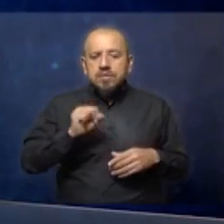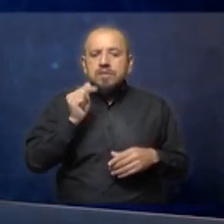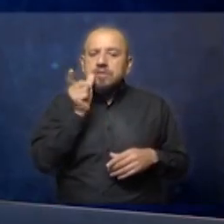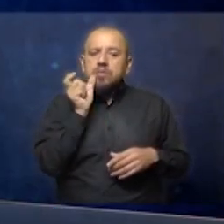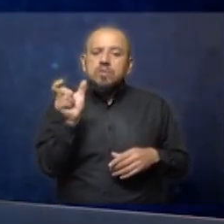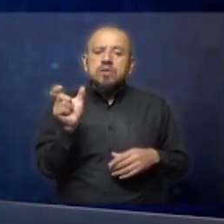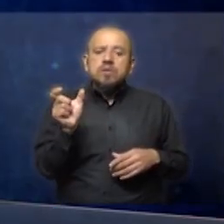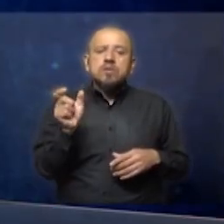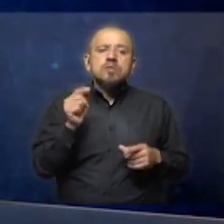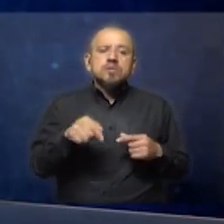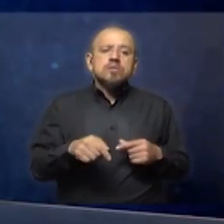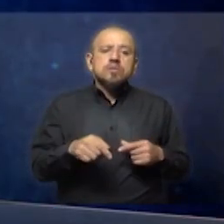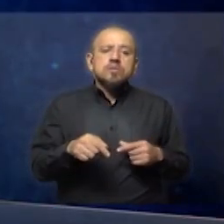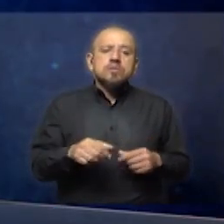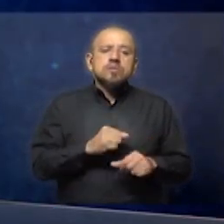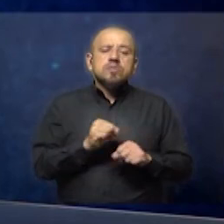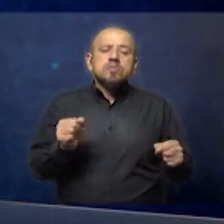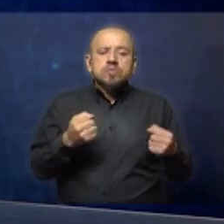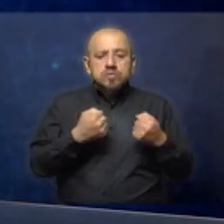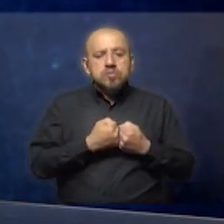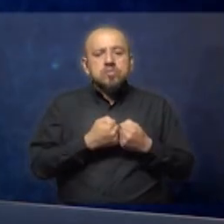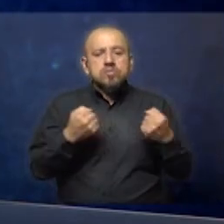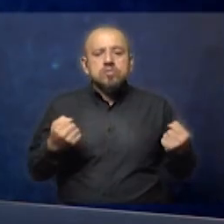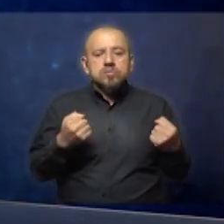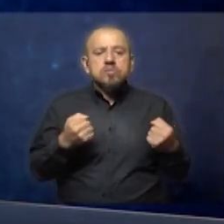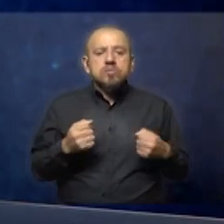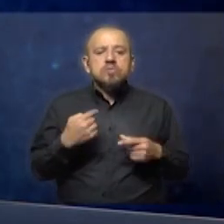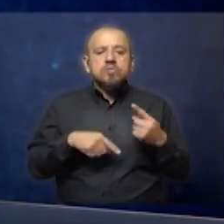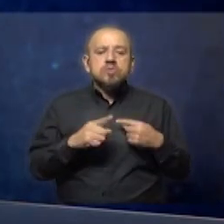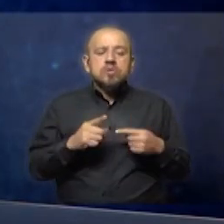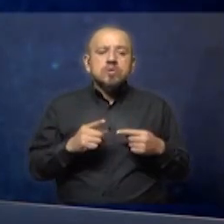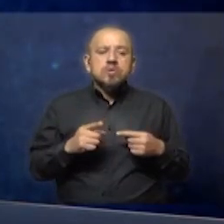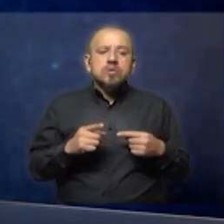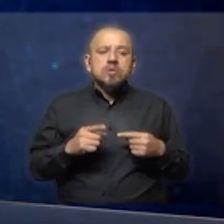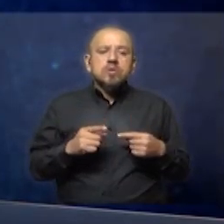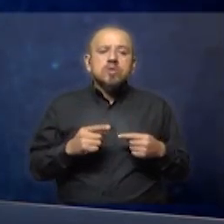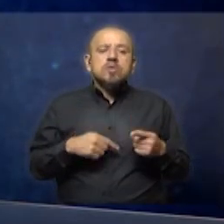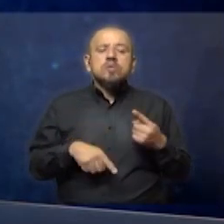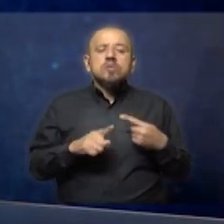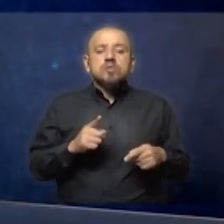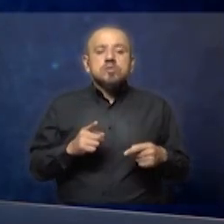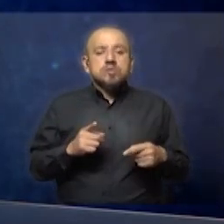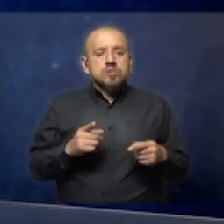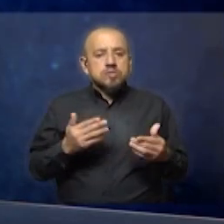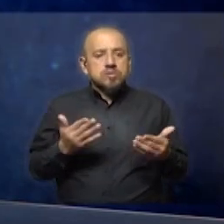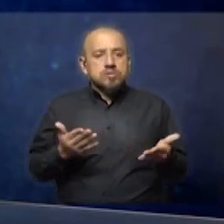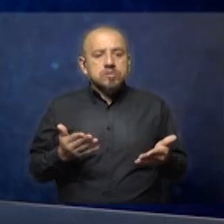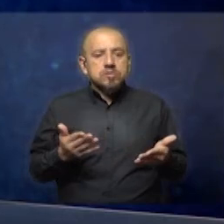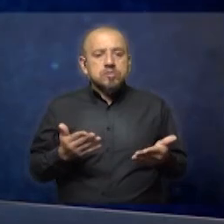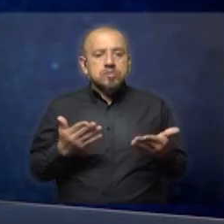desarrolle podría haberlos profundizado o un poco más y no lo hice es impresionante